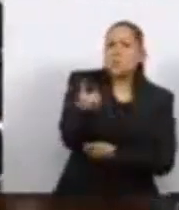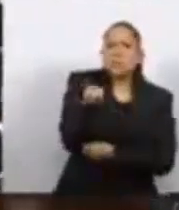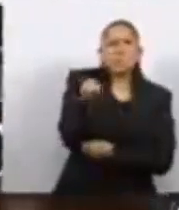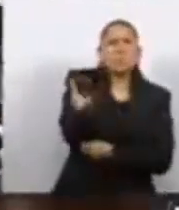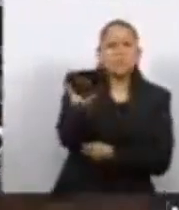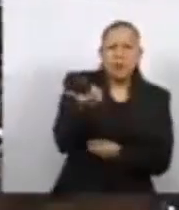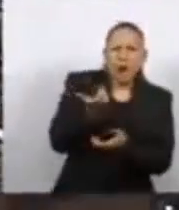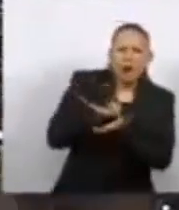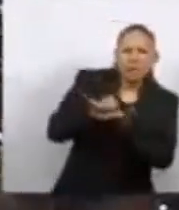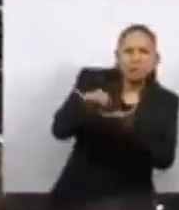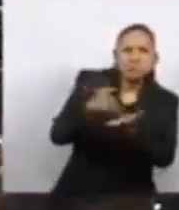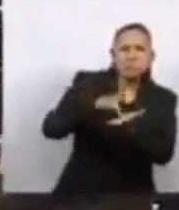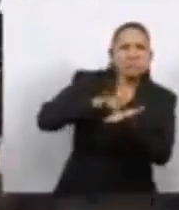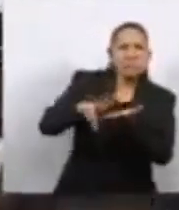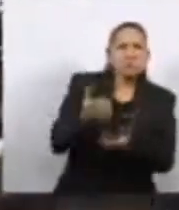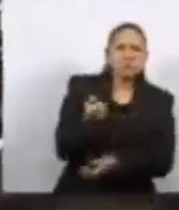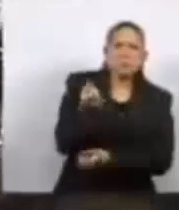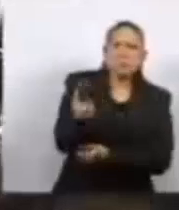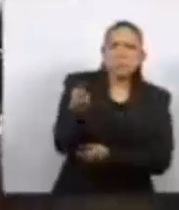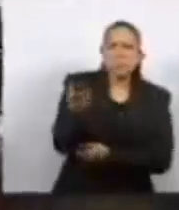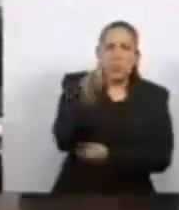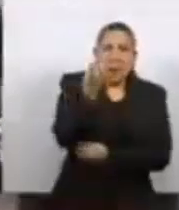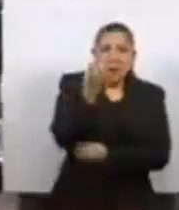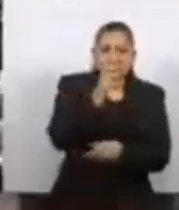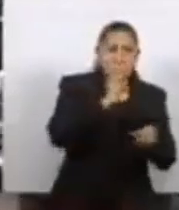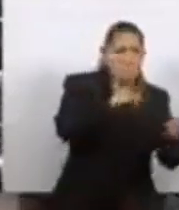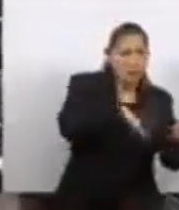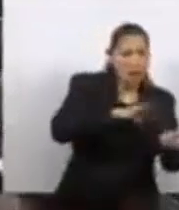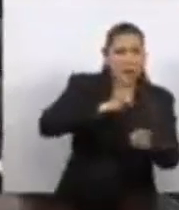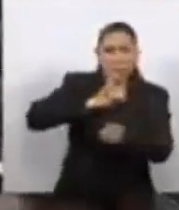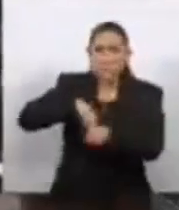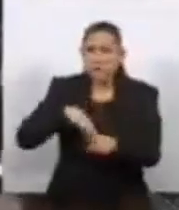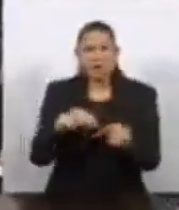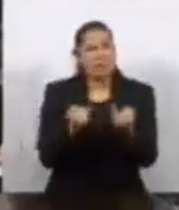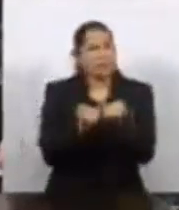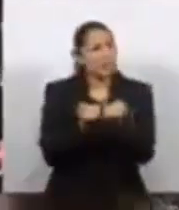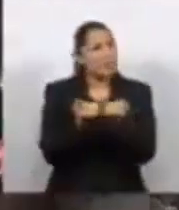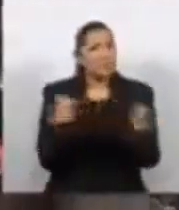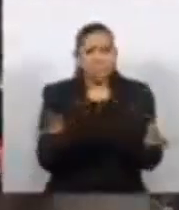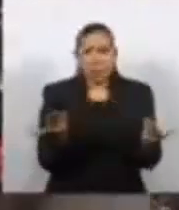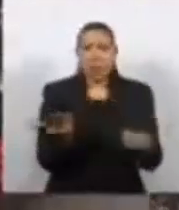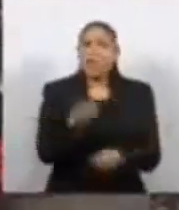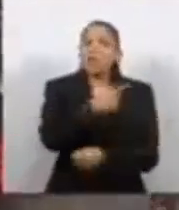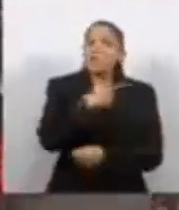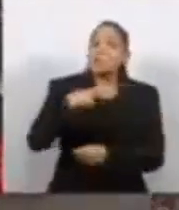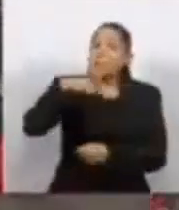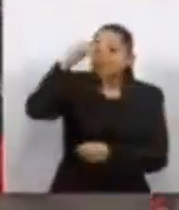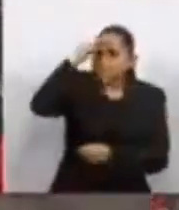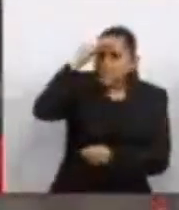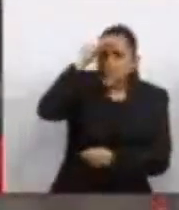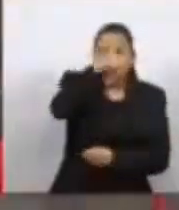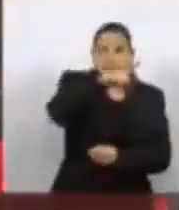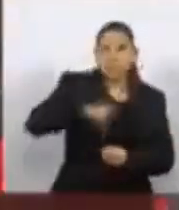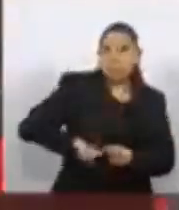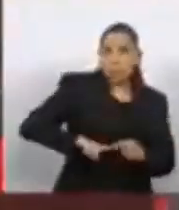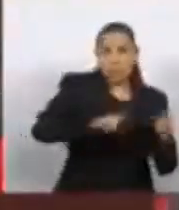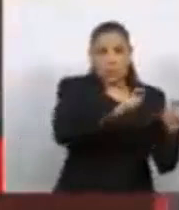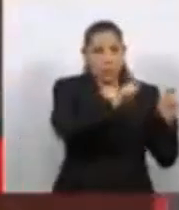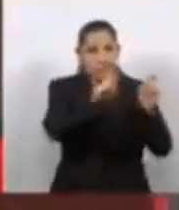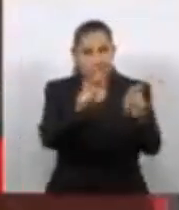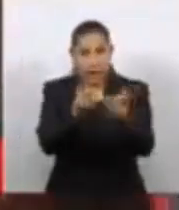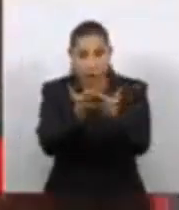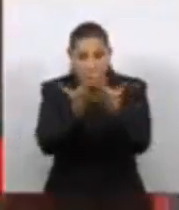política de las instituciones al servicio del monarca sexenal en turno, como un gobierno que hoy hace un uso faccioso de